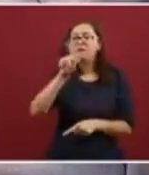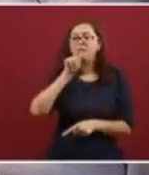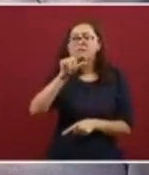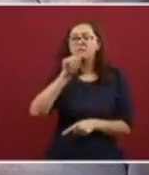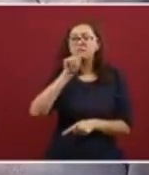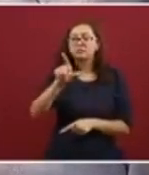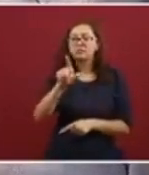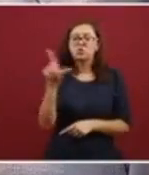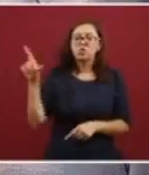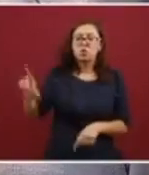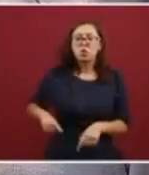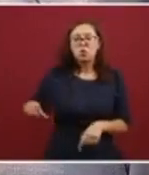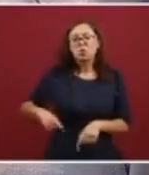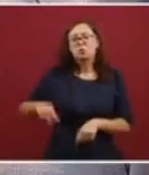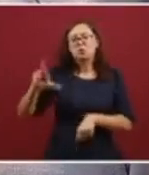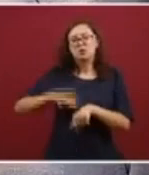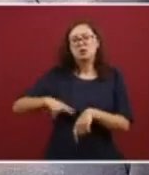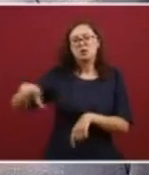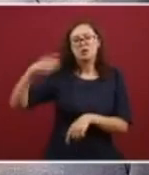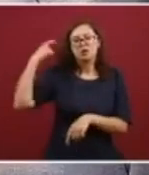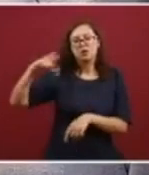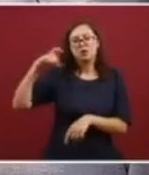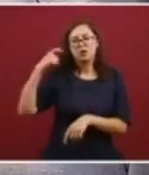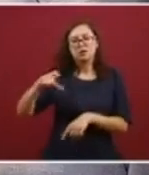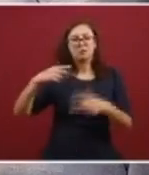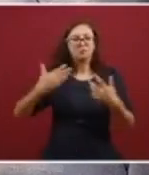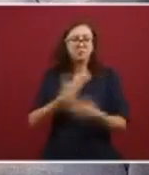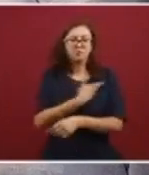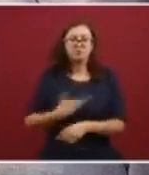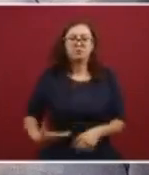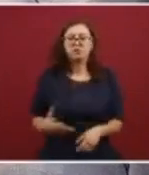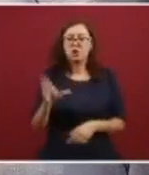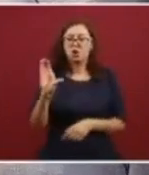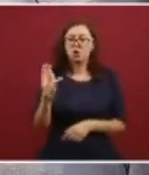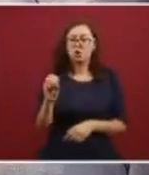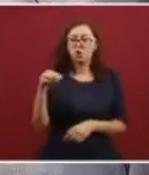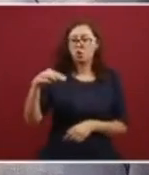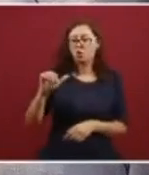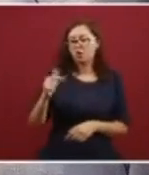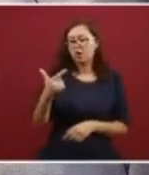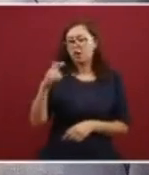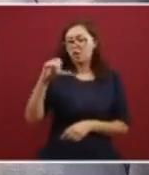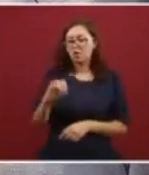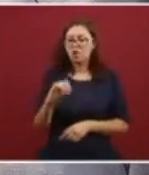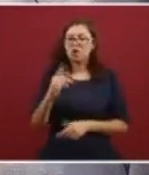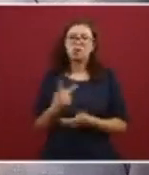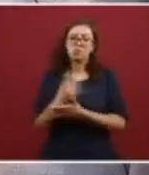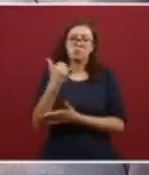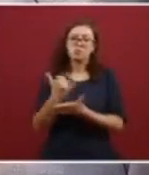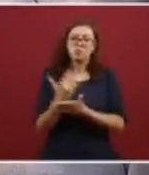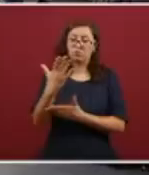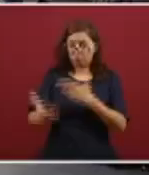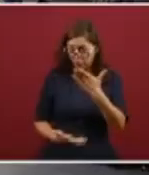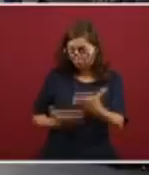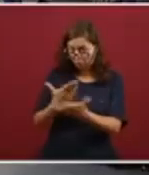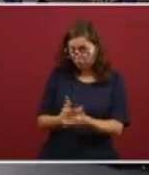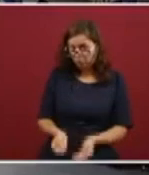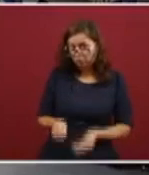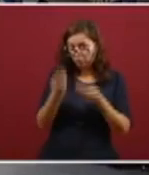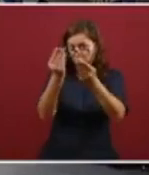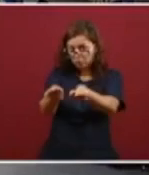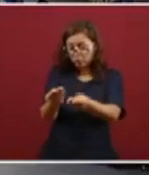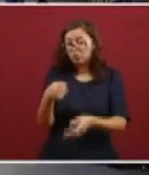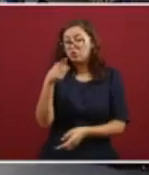El gobernador de Querétaro y presidente de la CONAGO manifiesta que le entregó el proyecto, es viable, se hará en